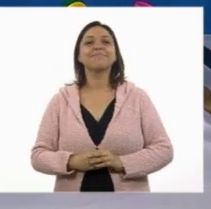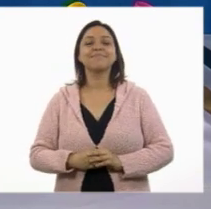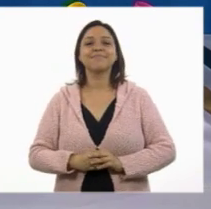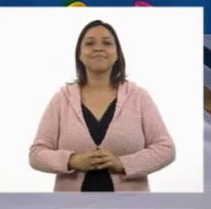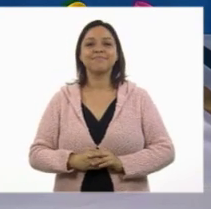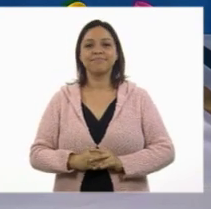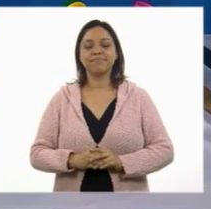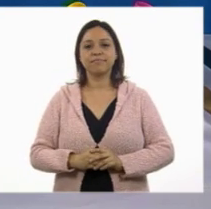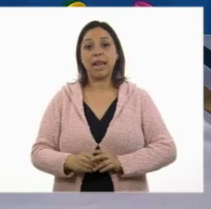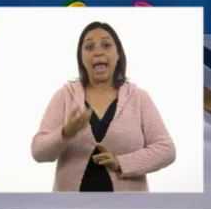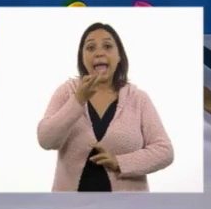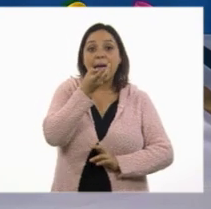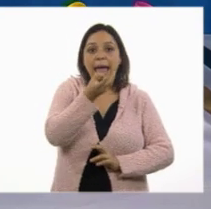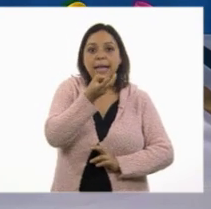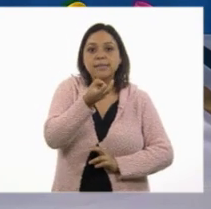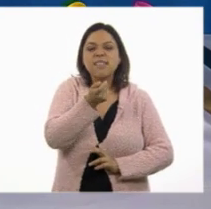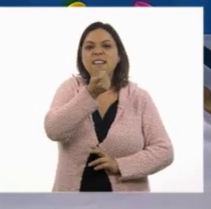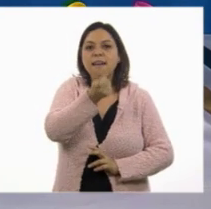Ese es un